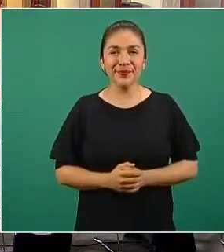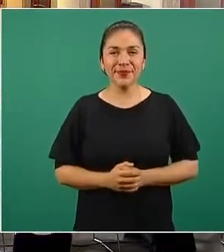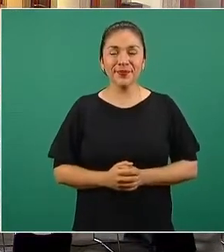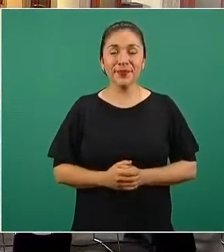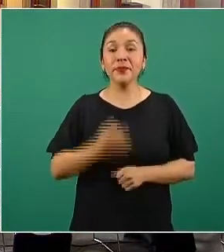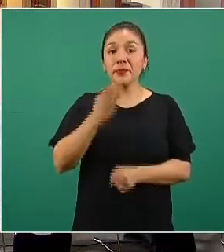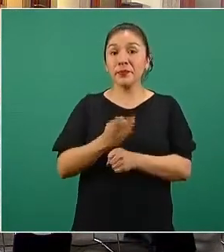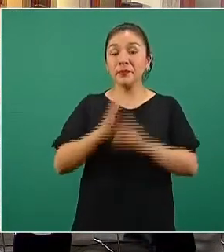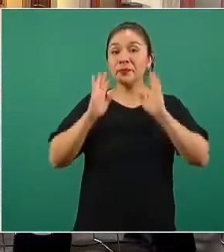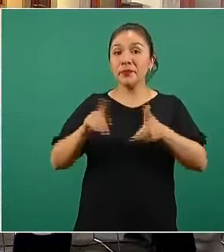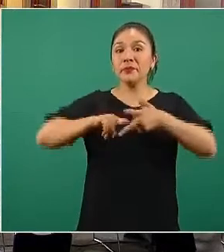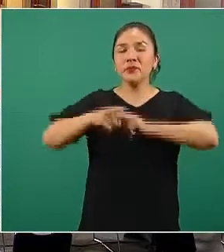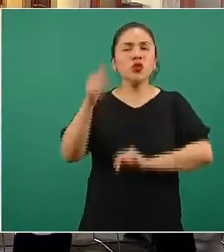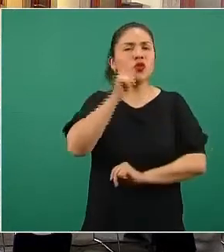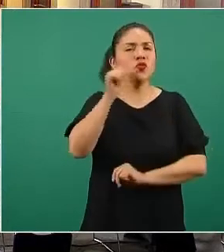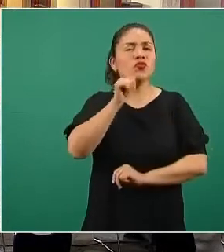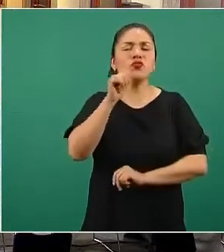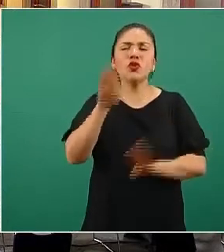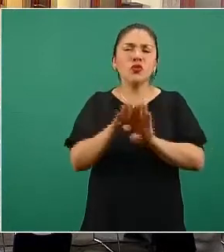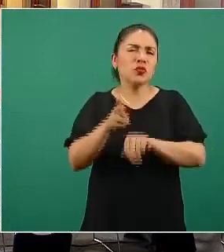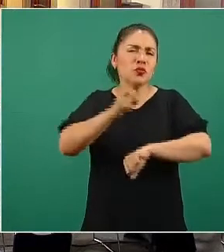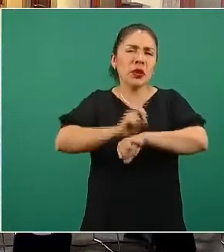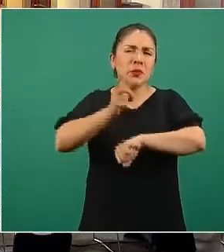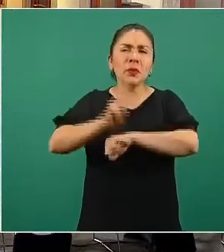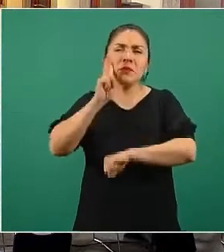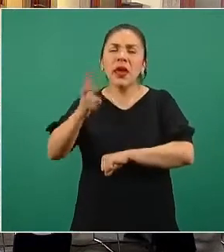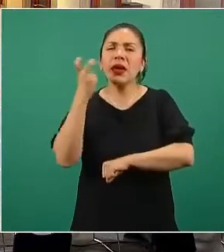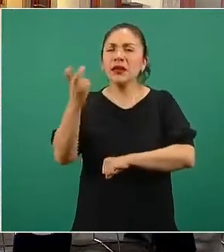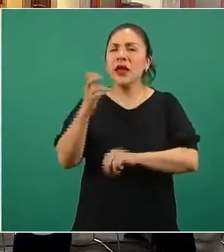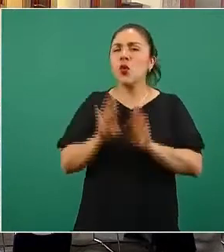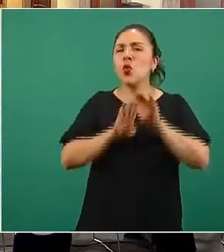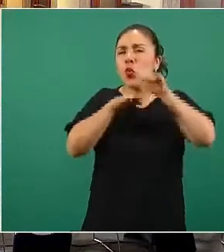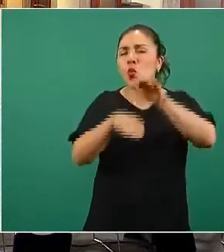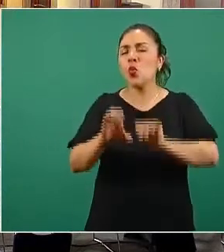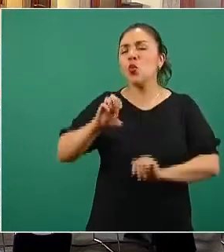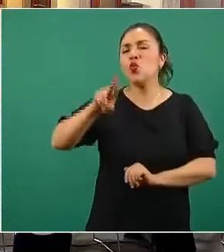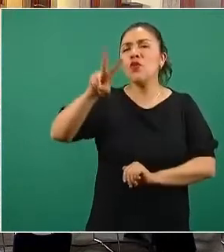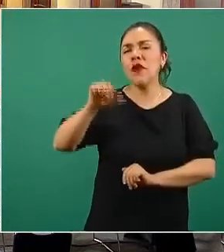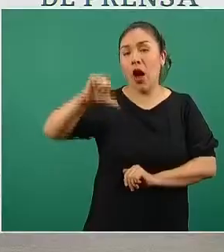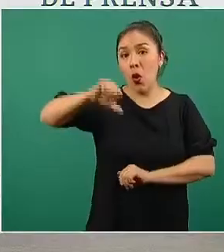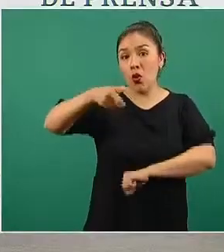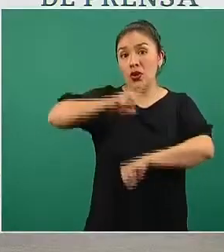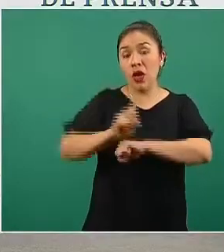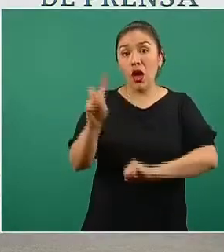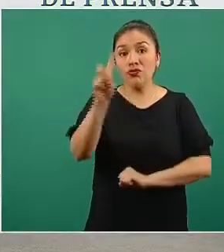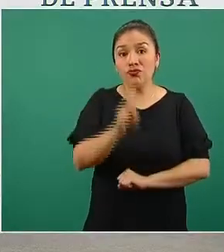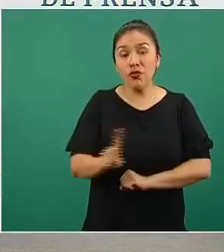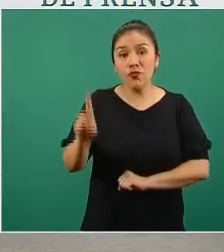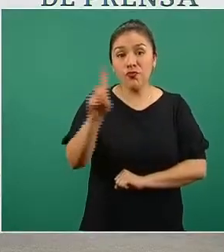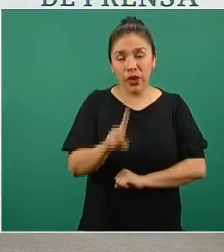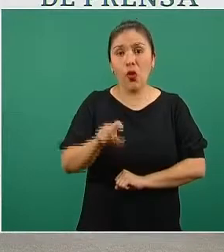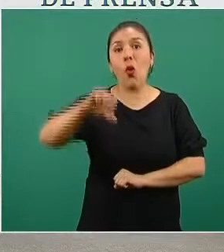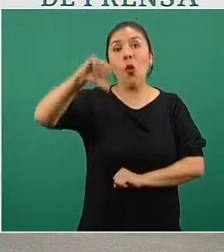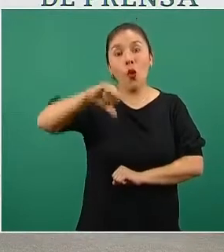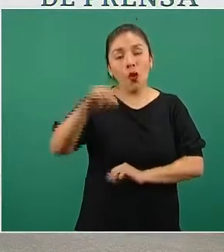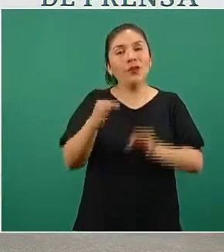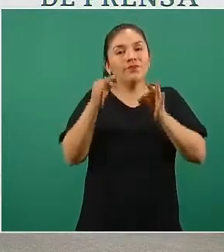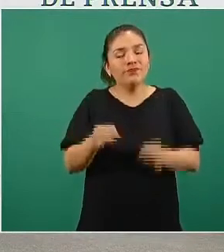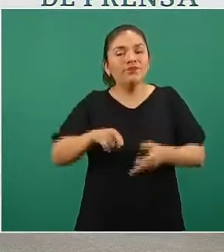Vamos a empezar, como todos los días, viendo la curva epidémica. Hoy es domingo, hoy